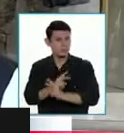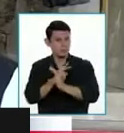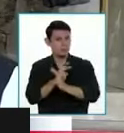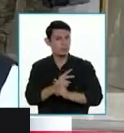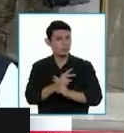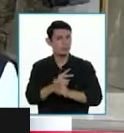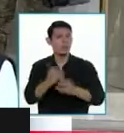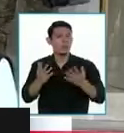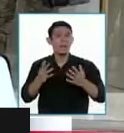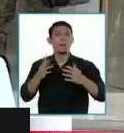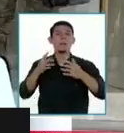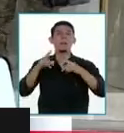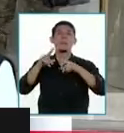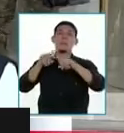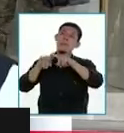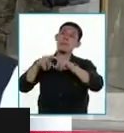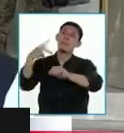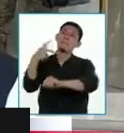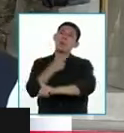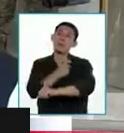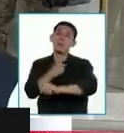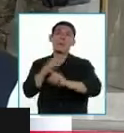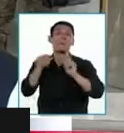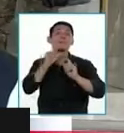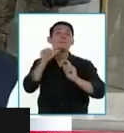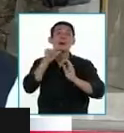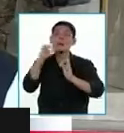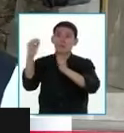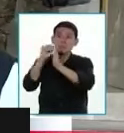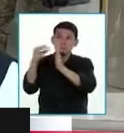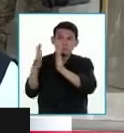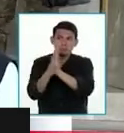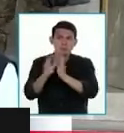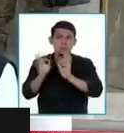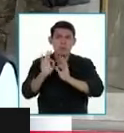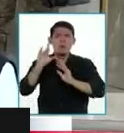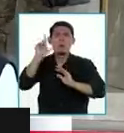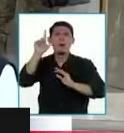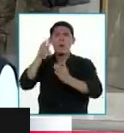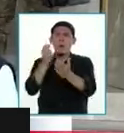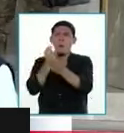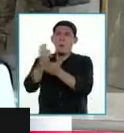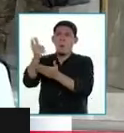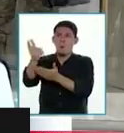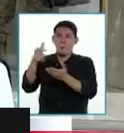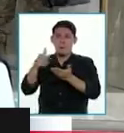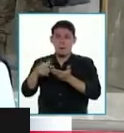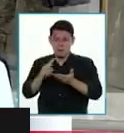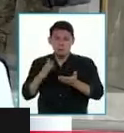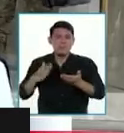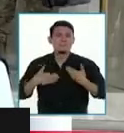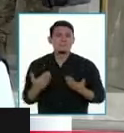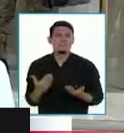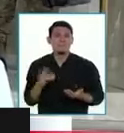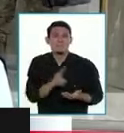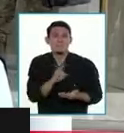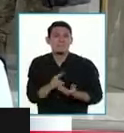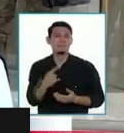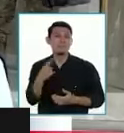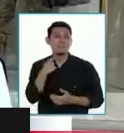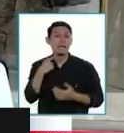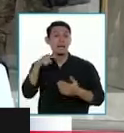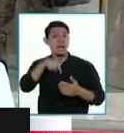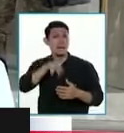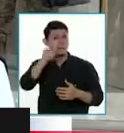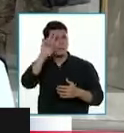Le pueden vender a uno unas vacunas que no están registradas y uno termina comprando algo que no puede usar. Y eso es así en